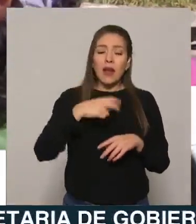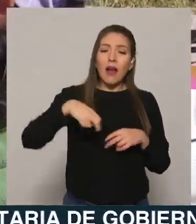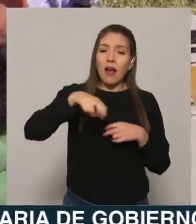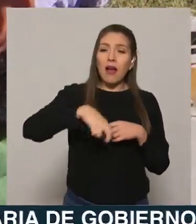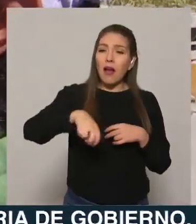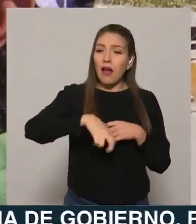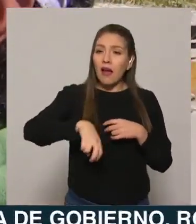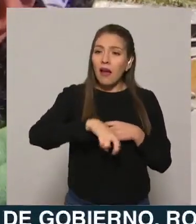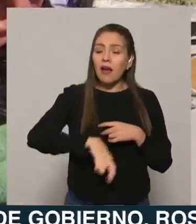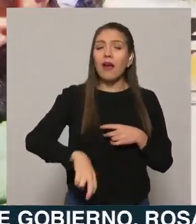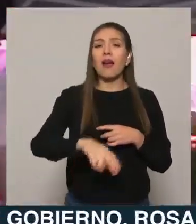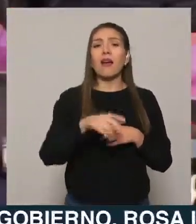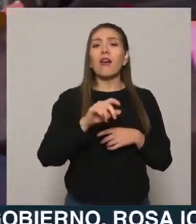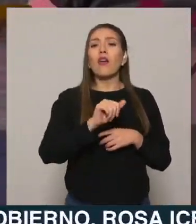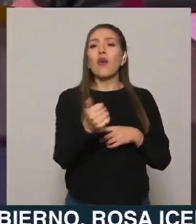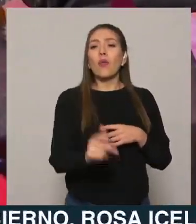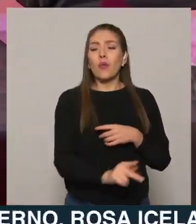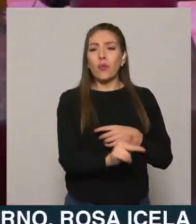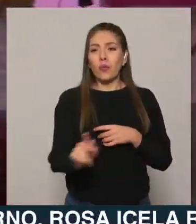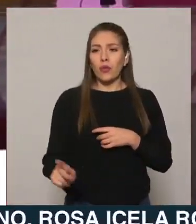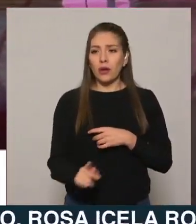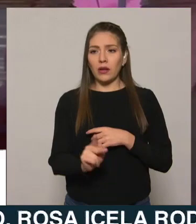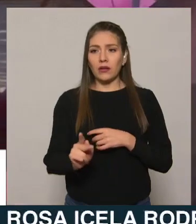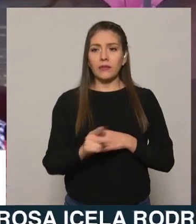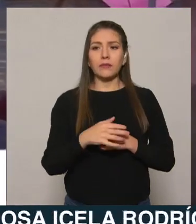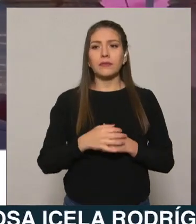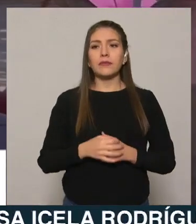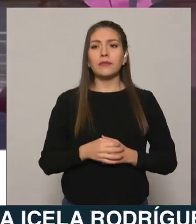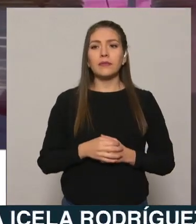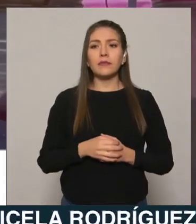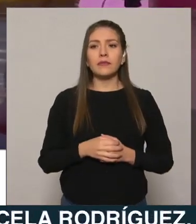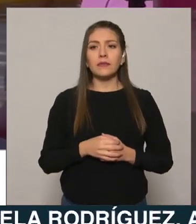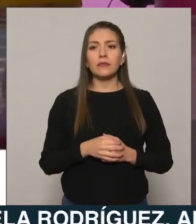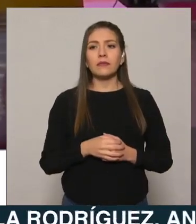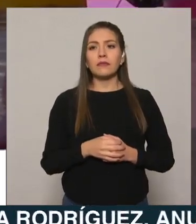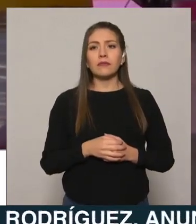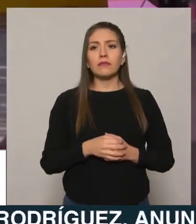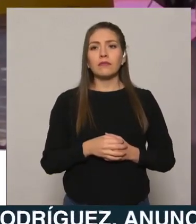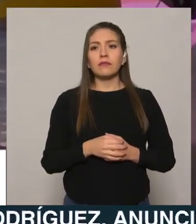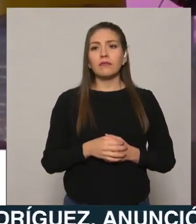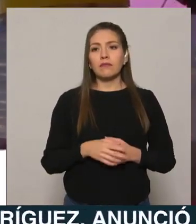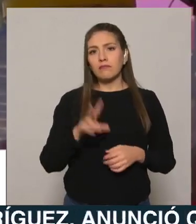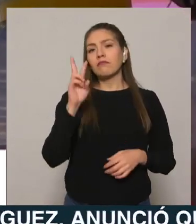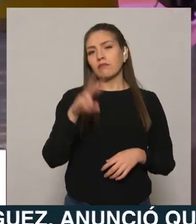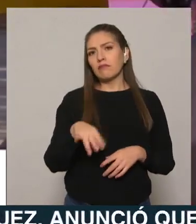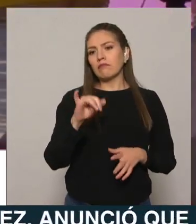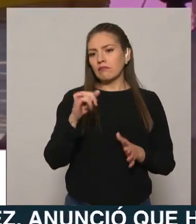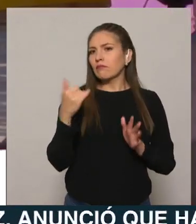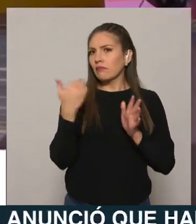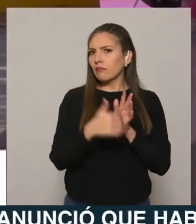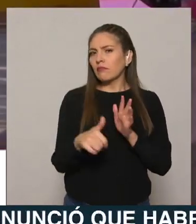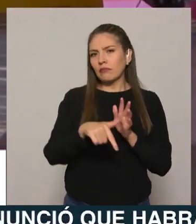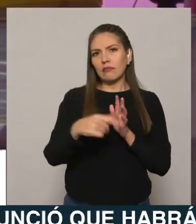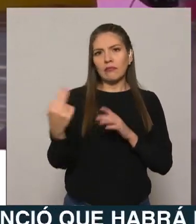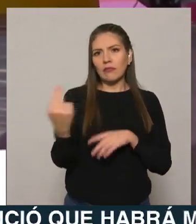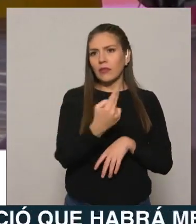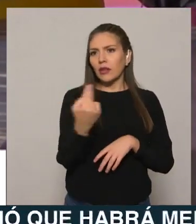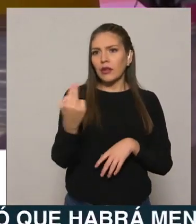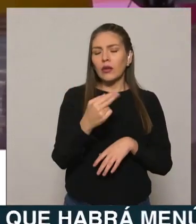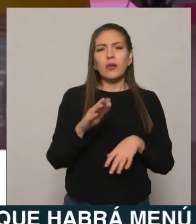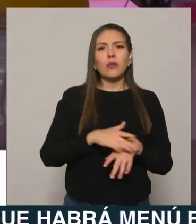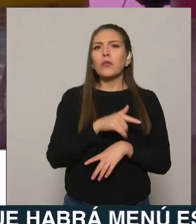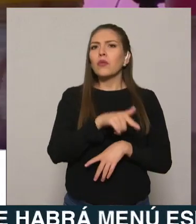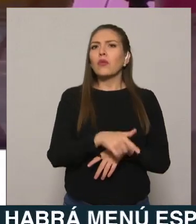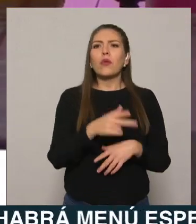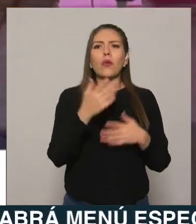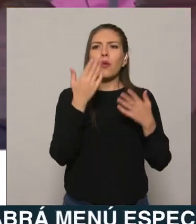Huipulco, a Juscomedia y todo eso. Nos hacía mucha falta porque pues aquí no había aparatos